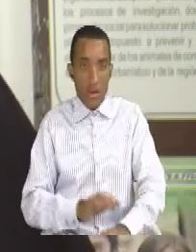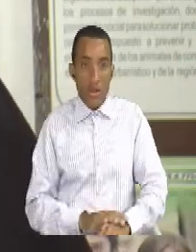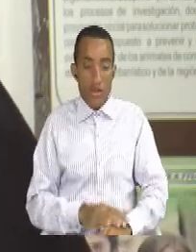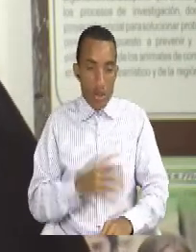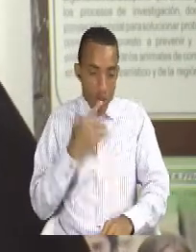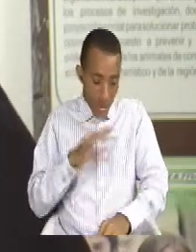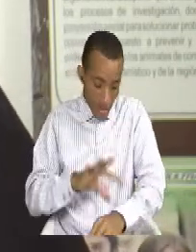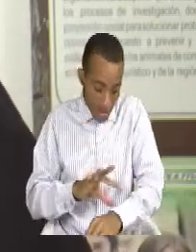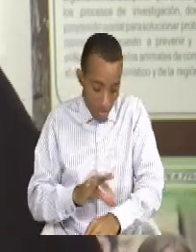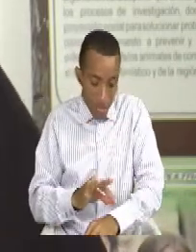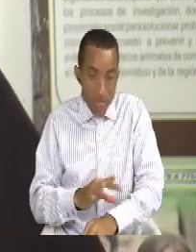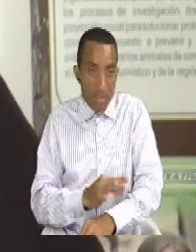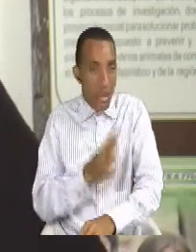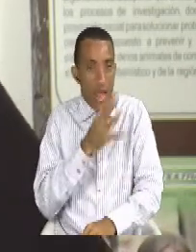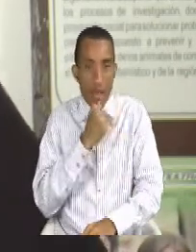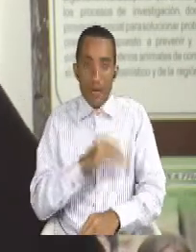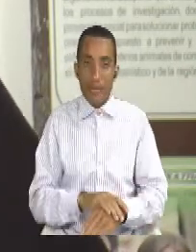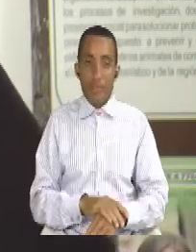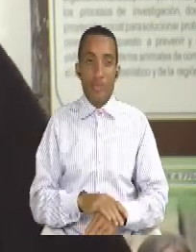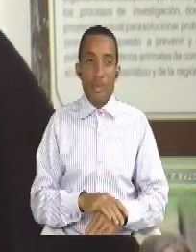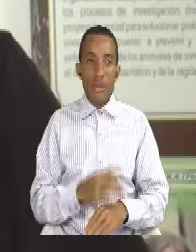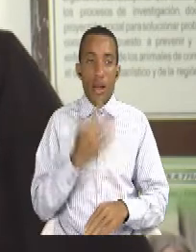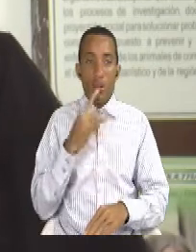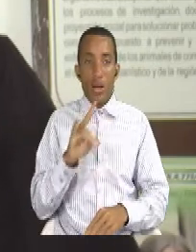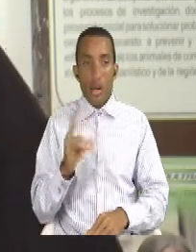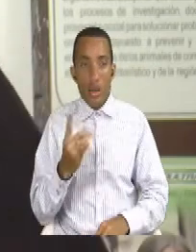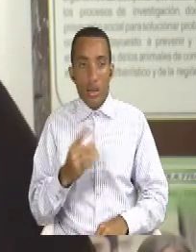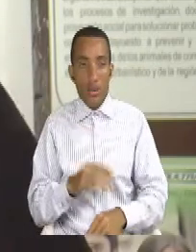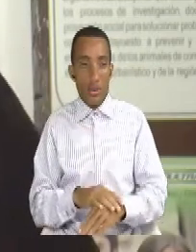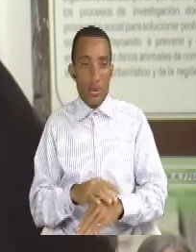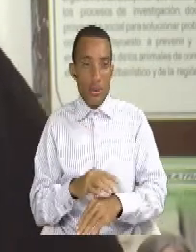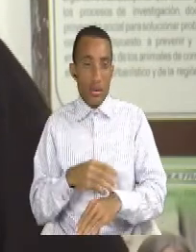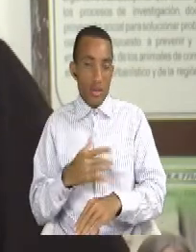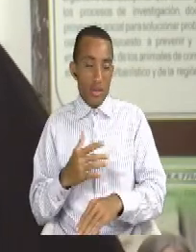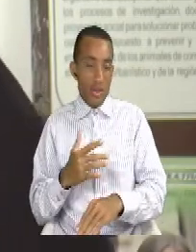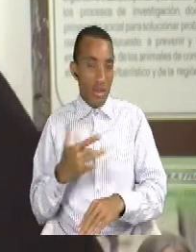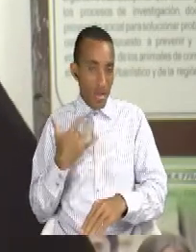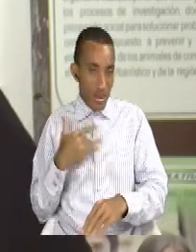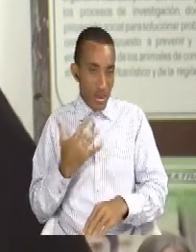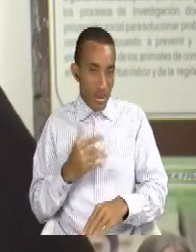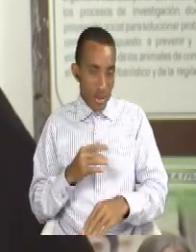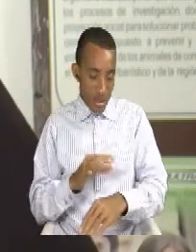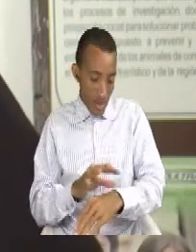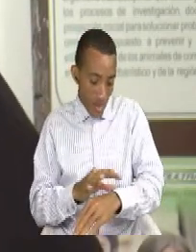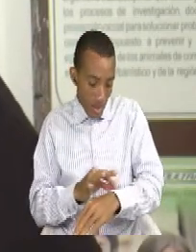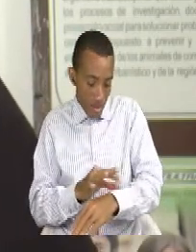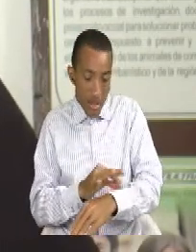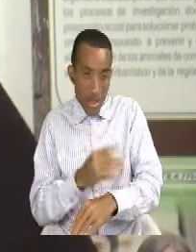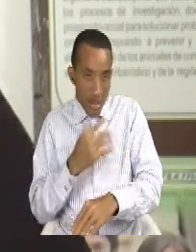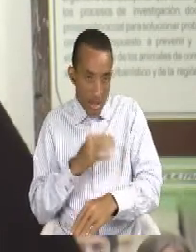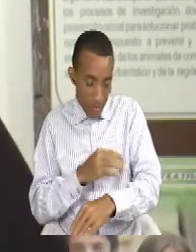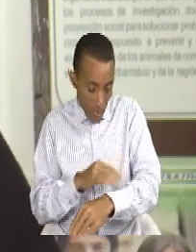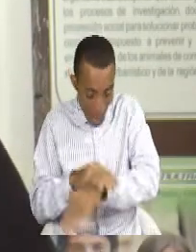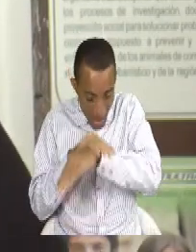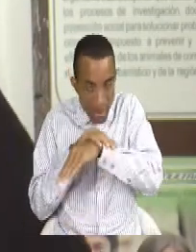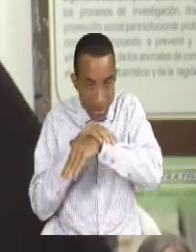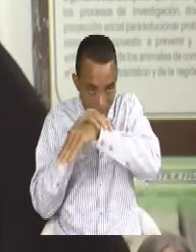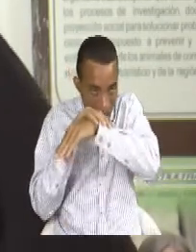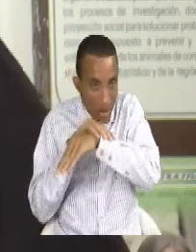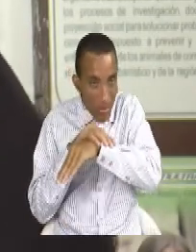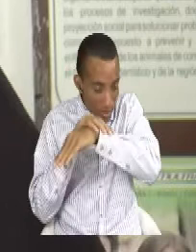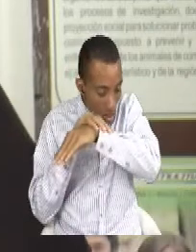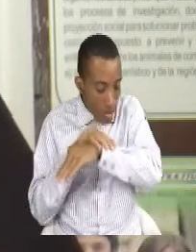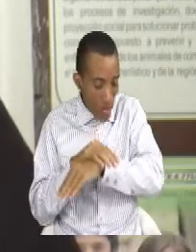bien, porque empieza a medida de que ella siente que la herida está abierta, sigue con el lamido y va a empeorar